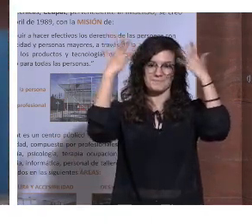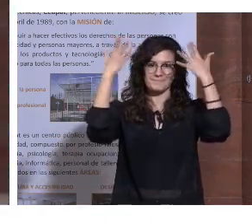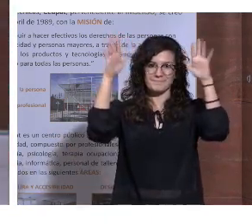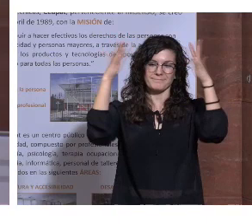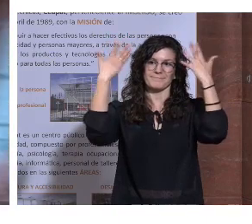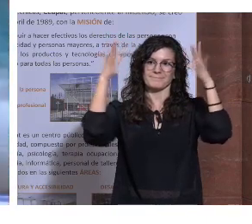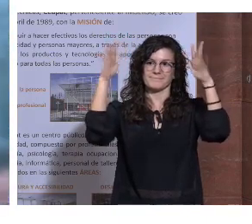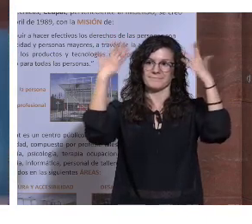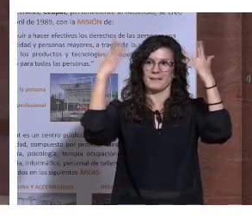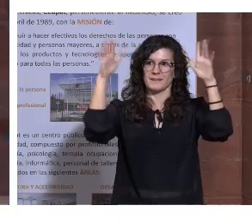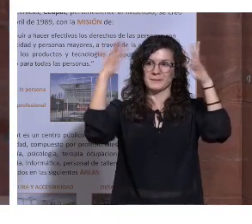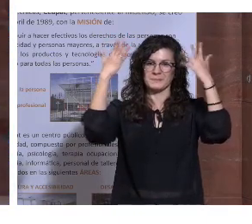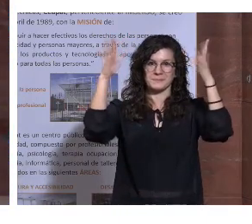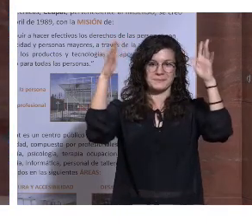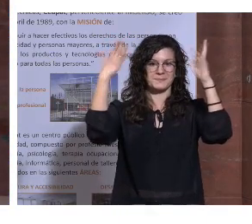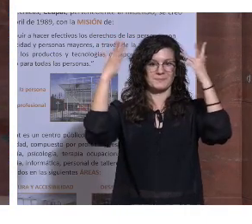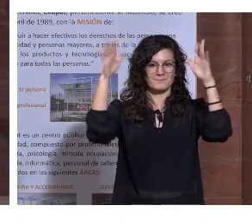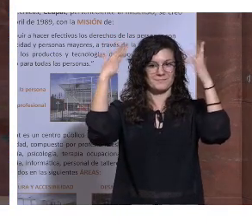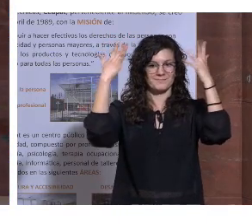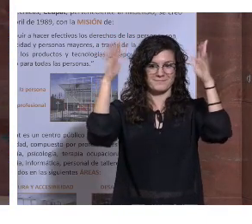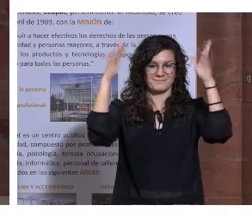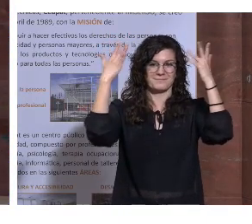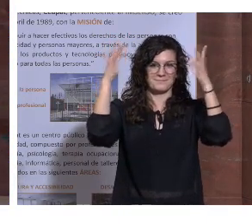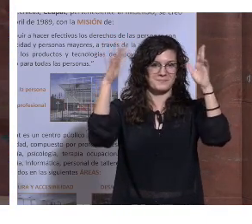Pues muchísimas gracias.